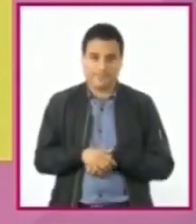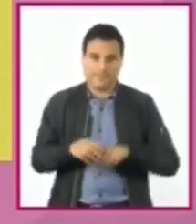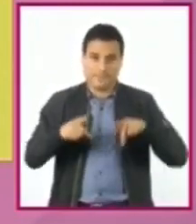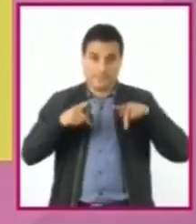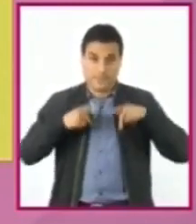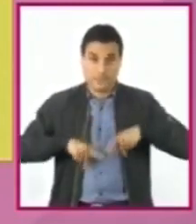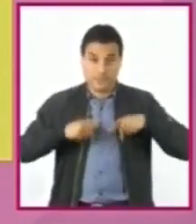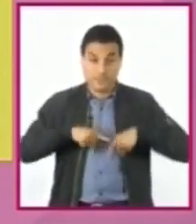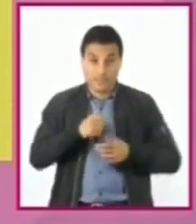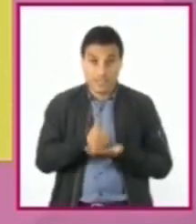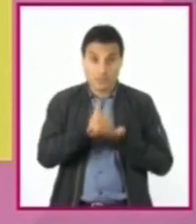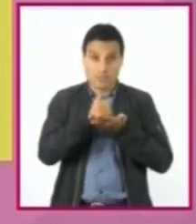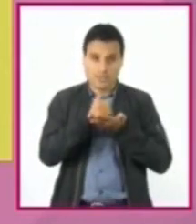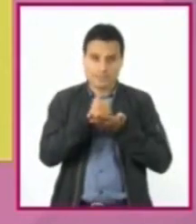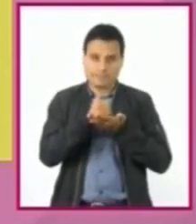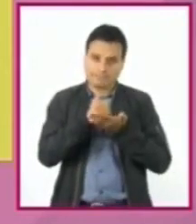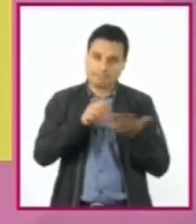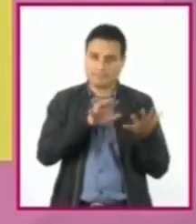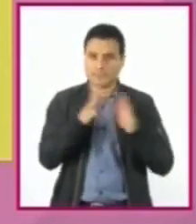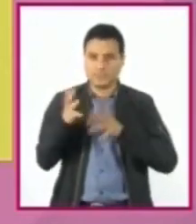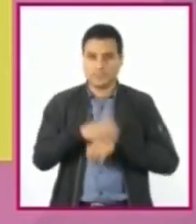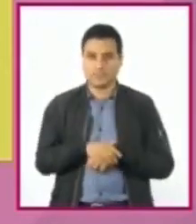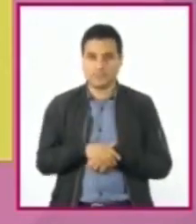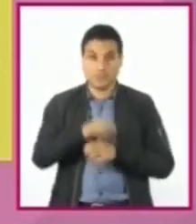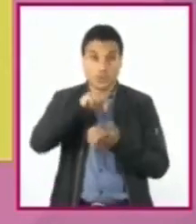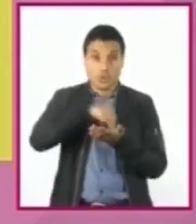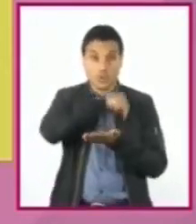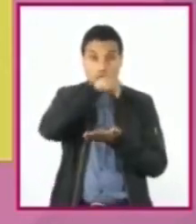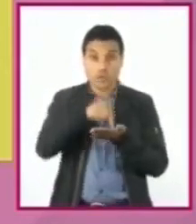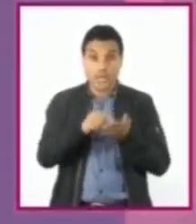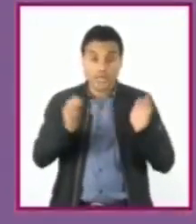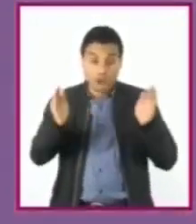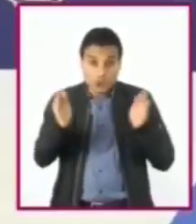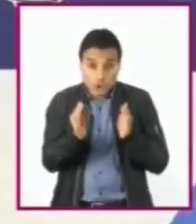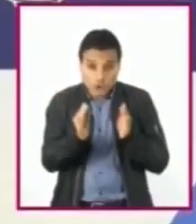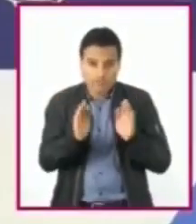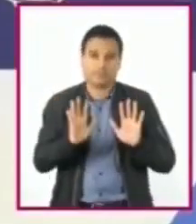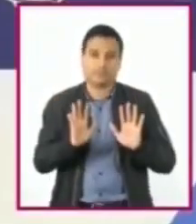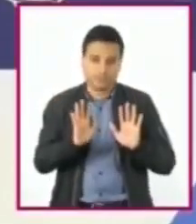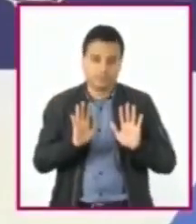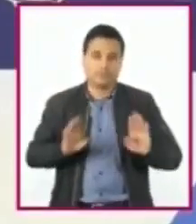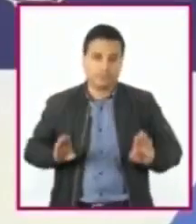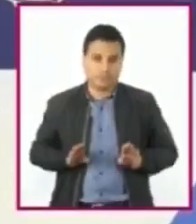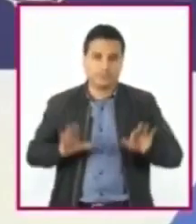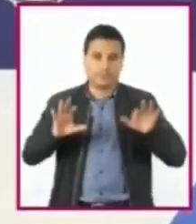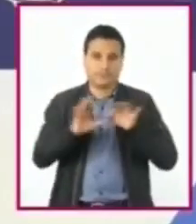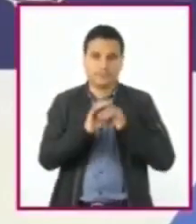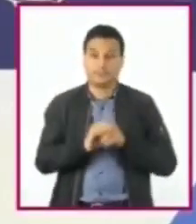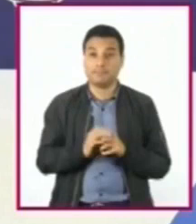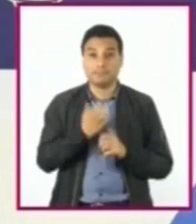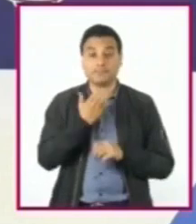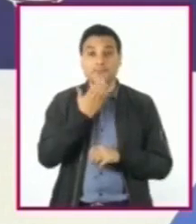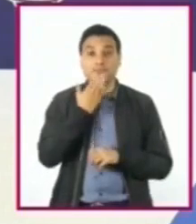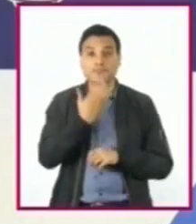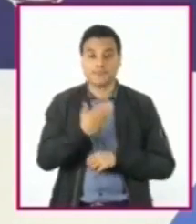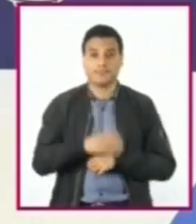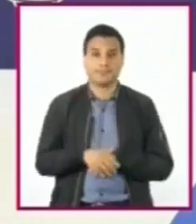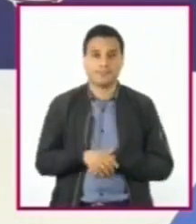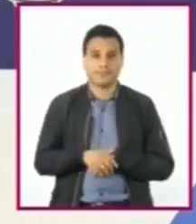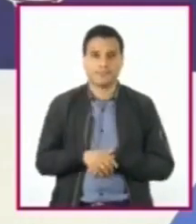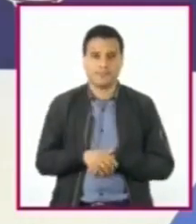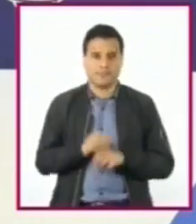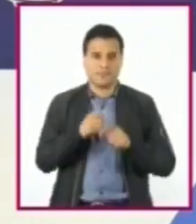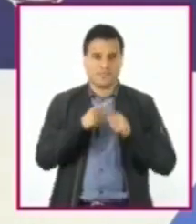eficientes. Solo funcionan para áreas muy reducidas. Hasta aquí todo bien, pero ¿cuál